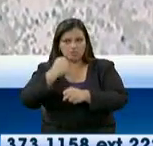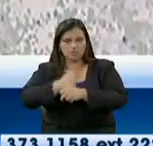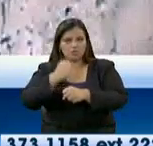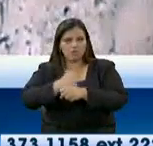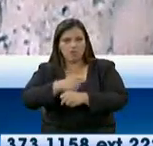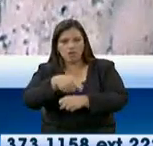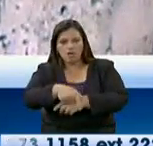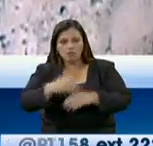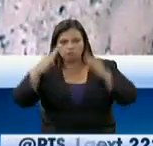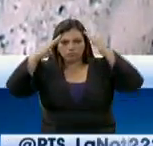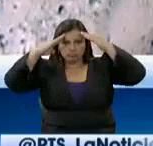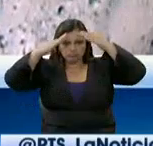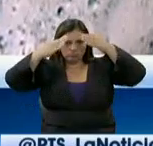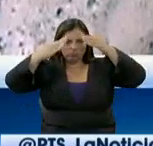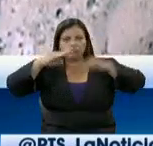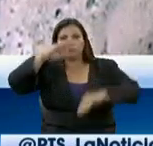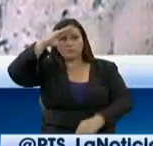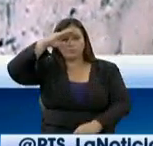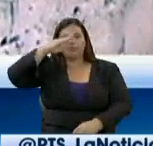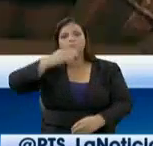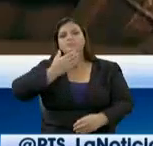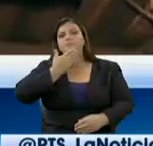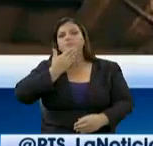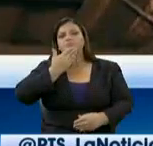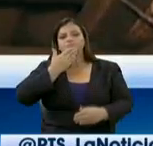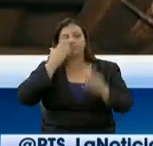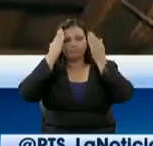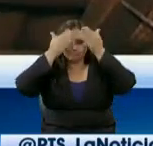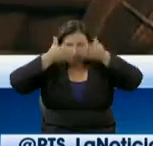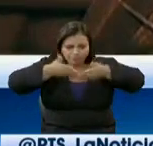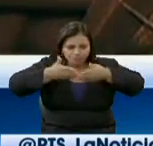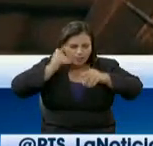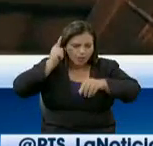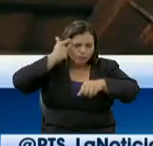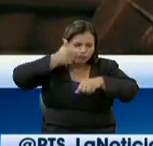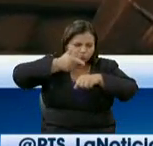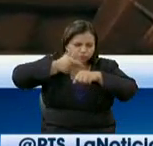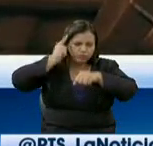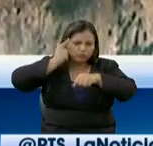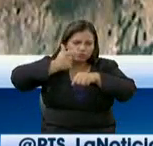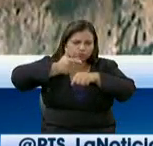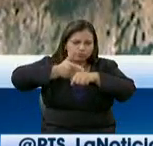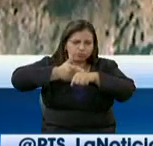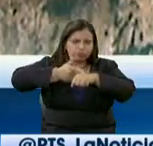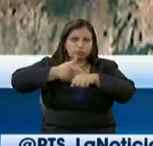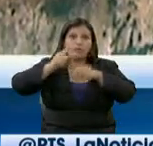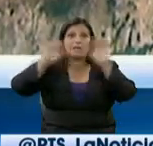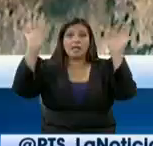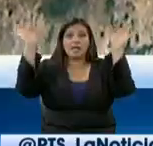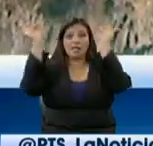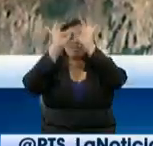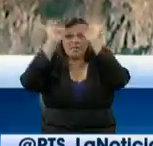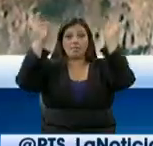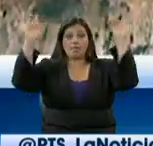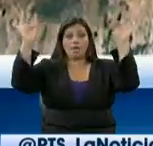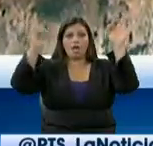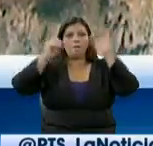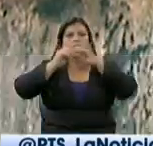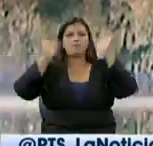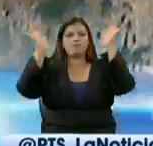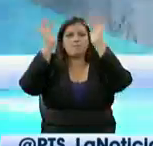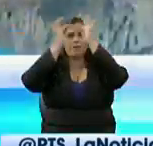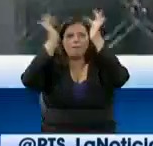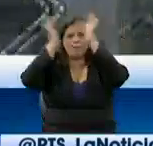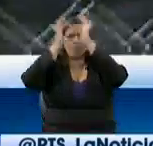habría producido un cortocircuito. De ahí que las chispas alcanzaron la casa, se inflamó, se incendió y el resultado son